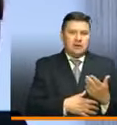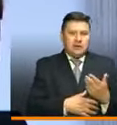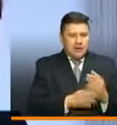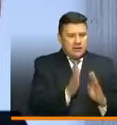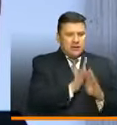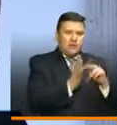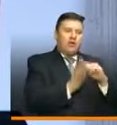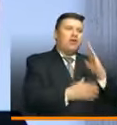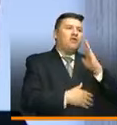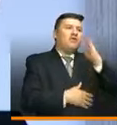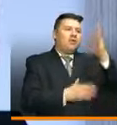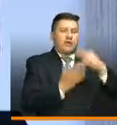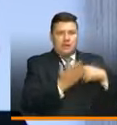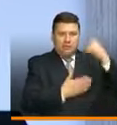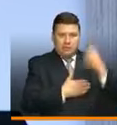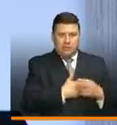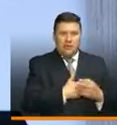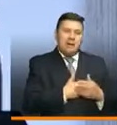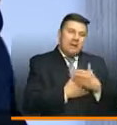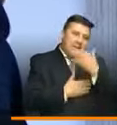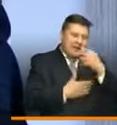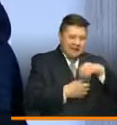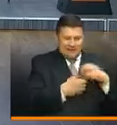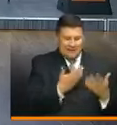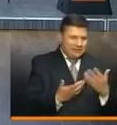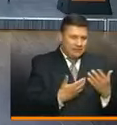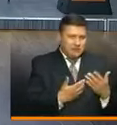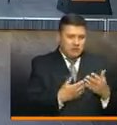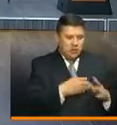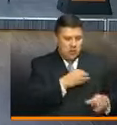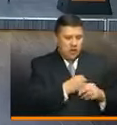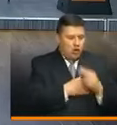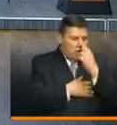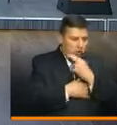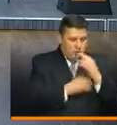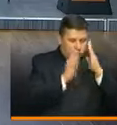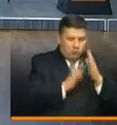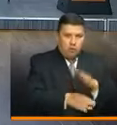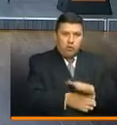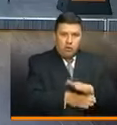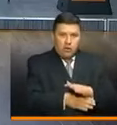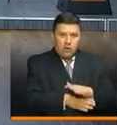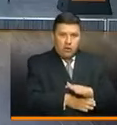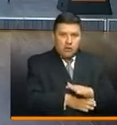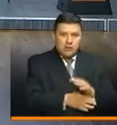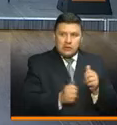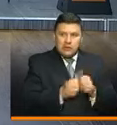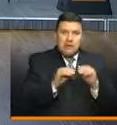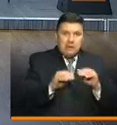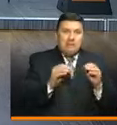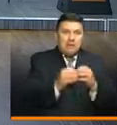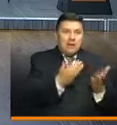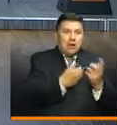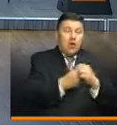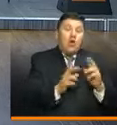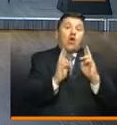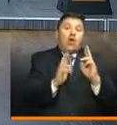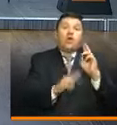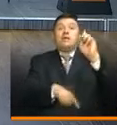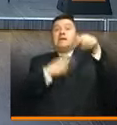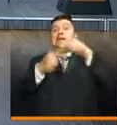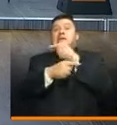desarrollo futuro de este proyecto, y qué mejor entonces que comprometernos acá esta tarde en que vamos a hacer la convocatoria, ojalá la